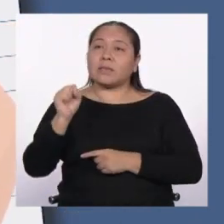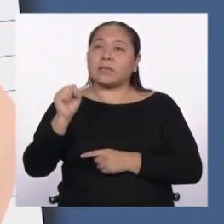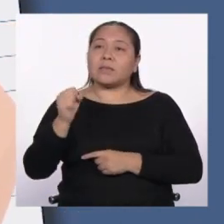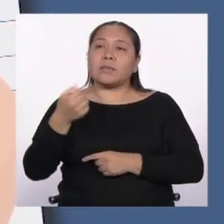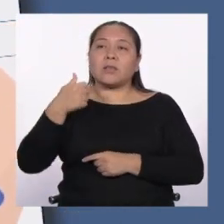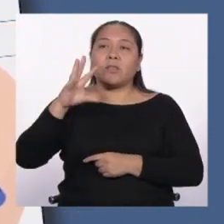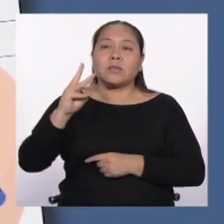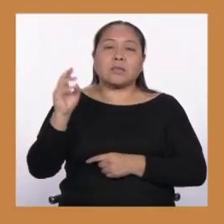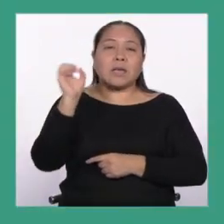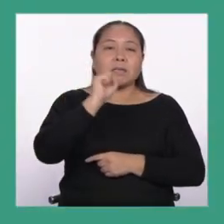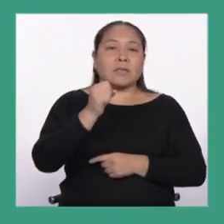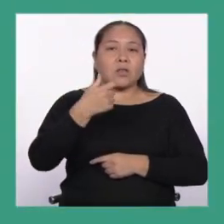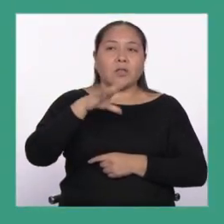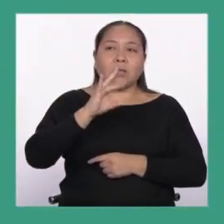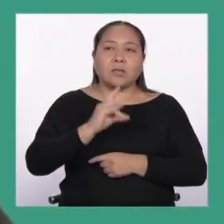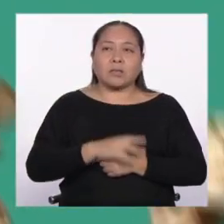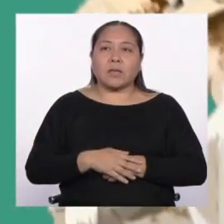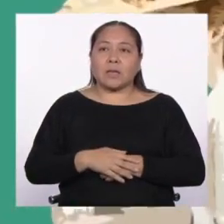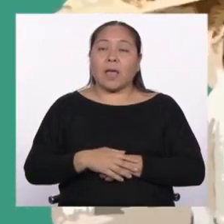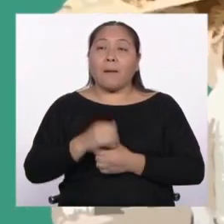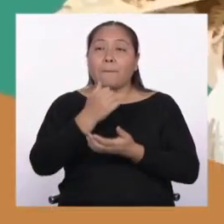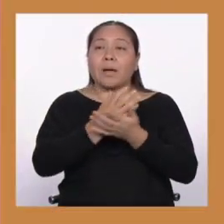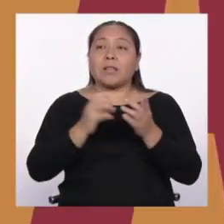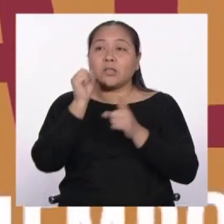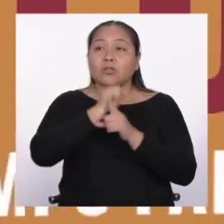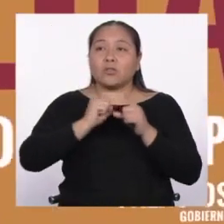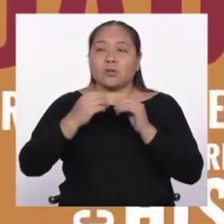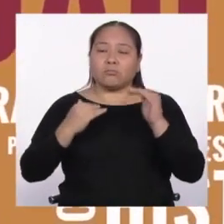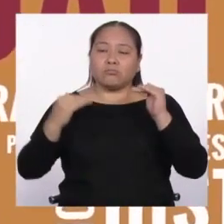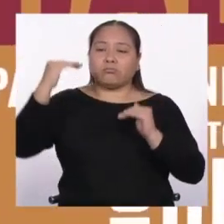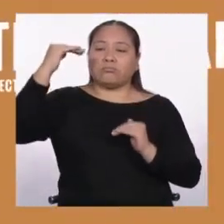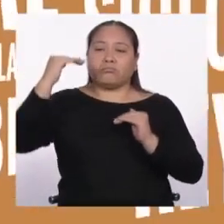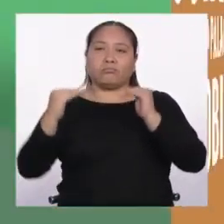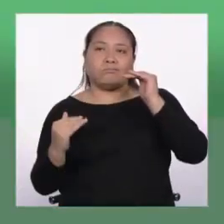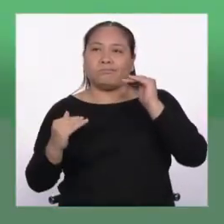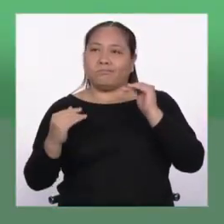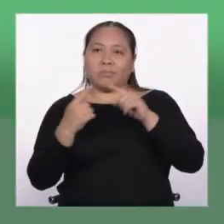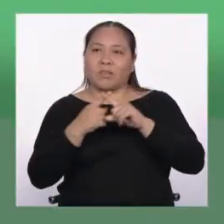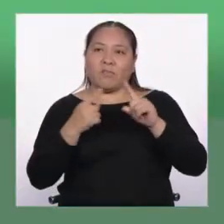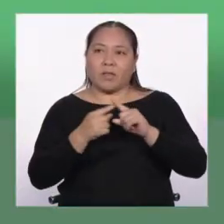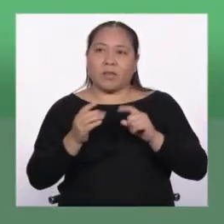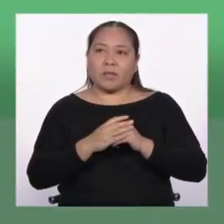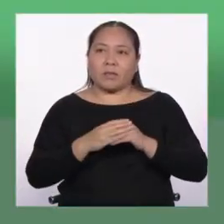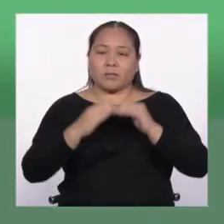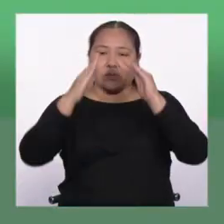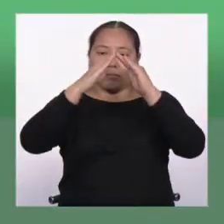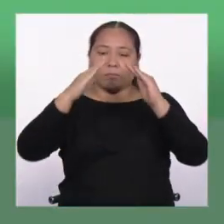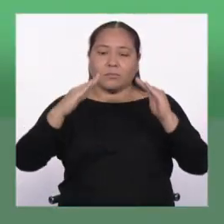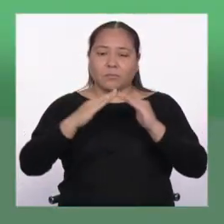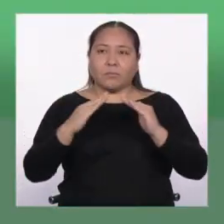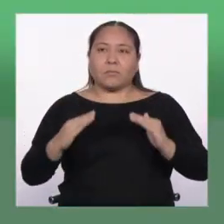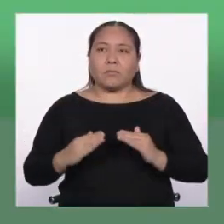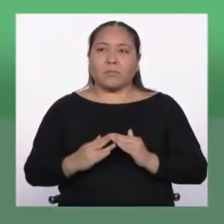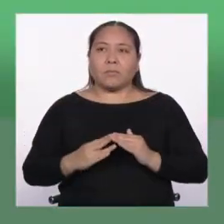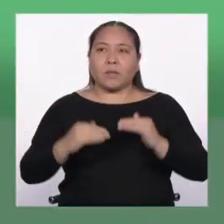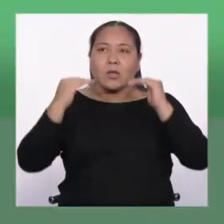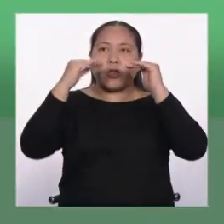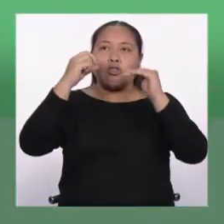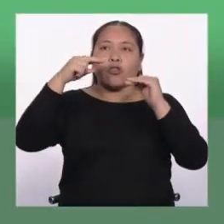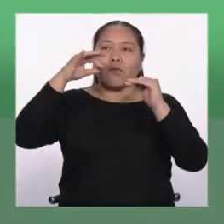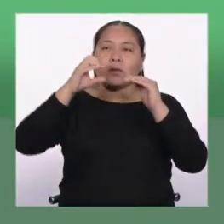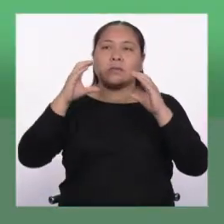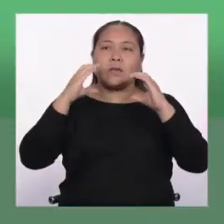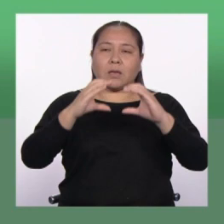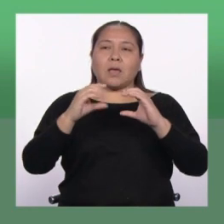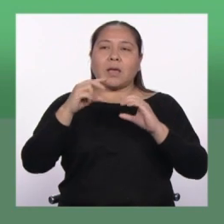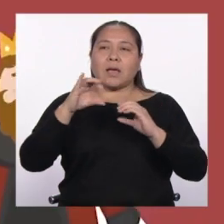y XVII. En el aspecto social, la desigualdad saltaba a la vista y esta se dividía en tres sectores: la nobleza, el